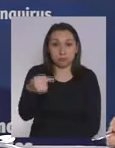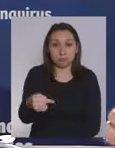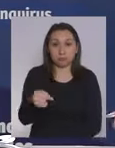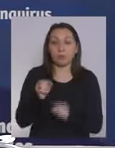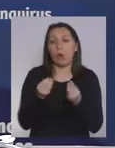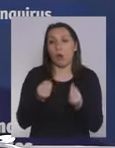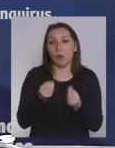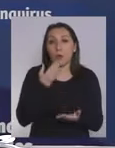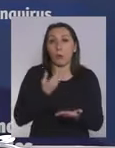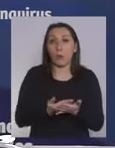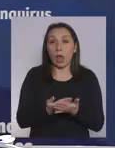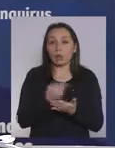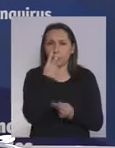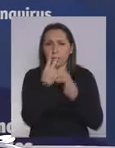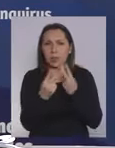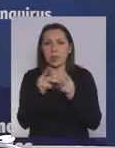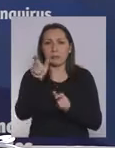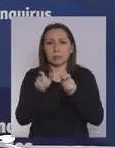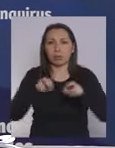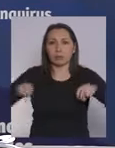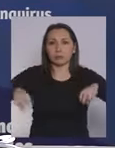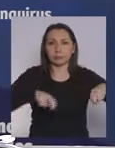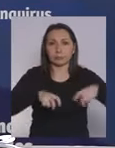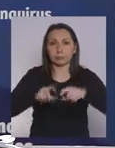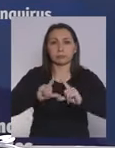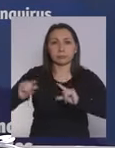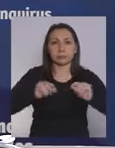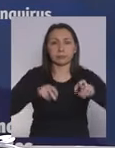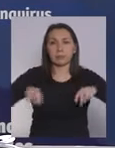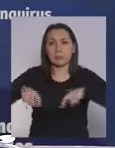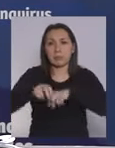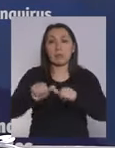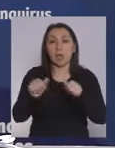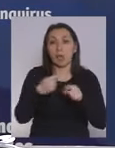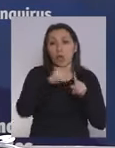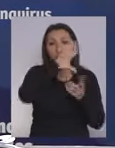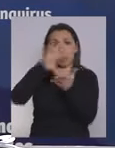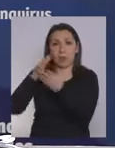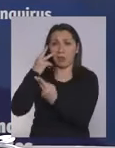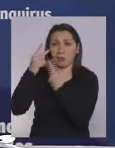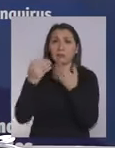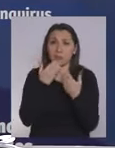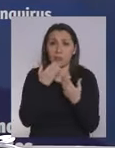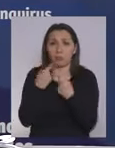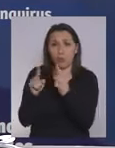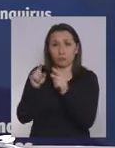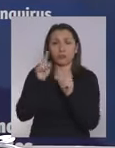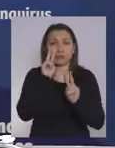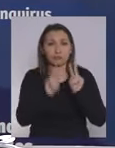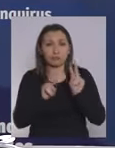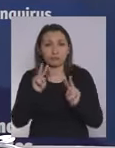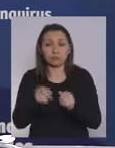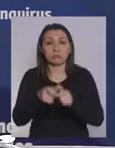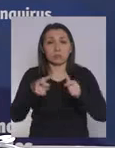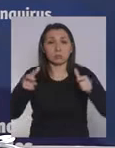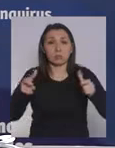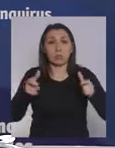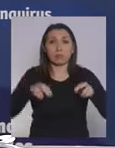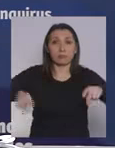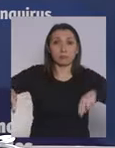que cuando hay aumento de la movilidad y se ha visto en otros países no solamente en chile en muchos países aumenta